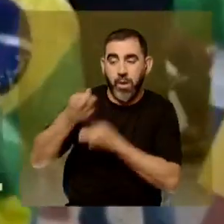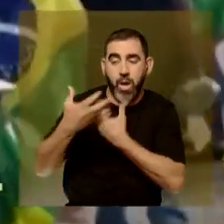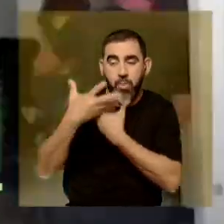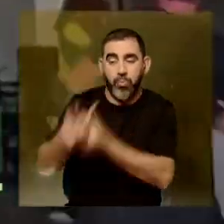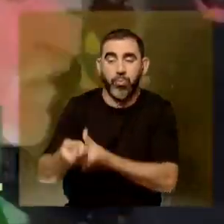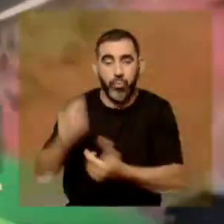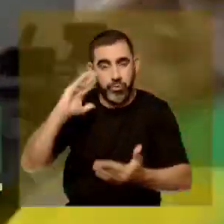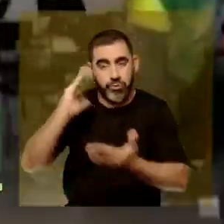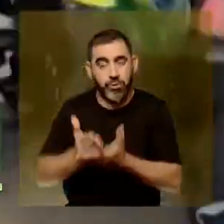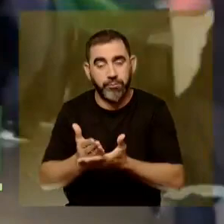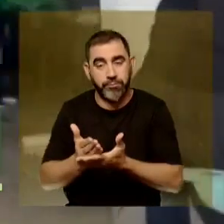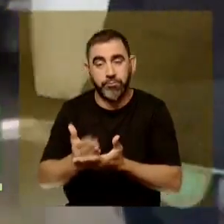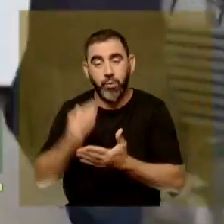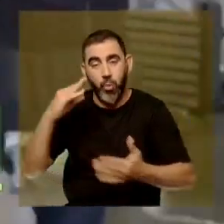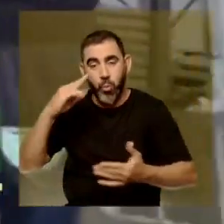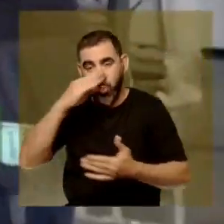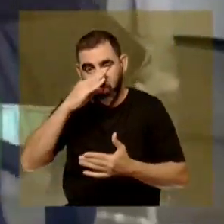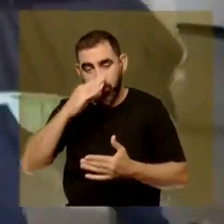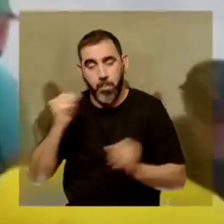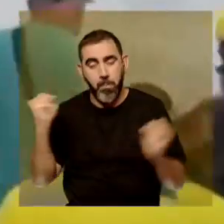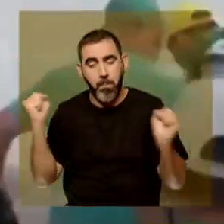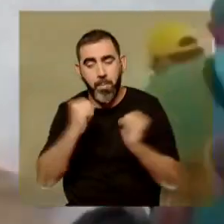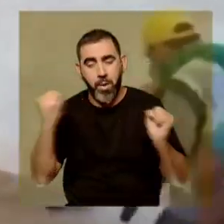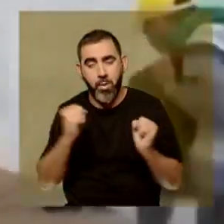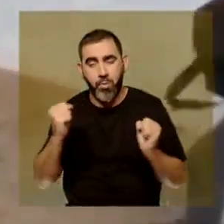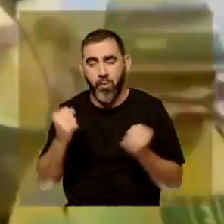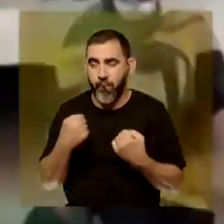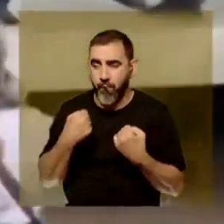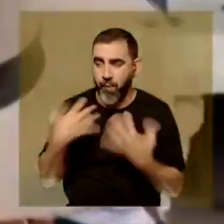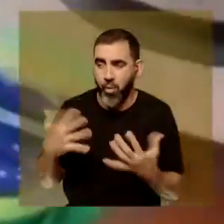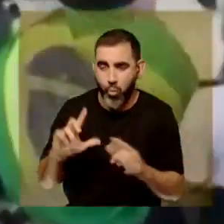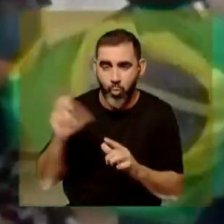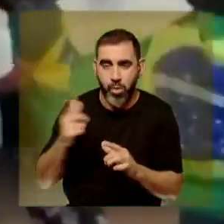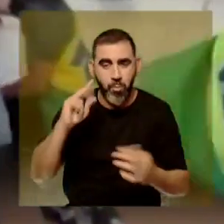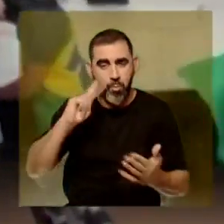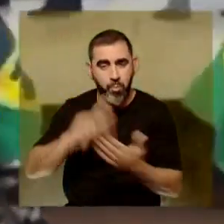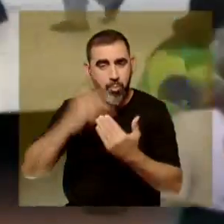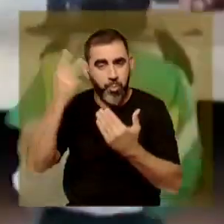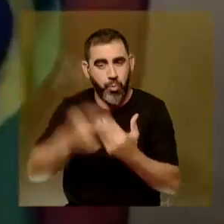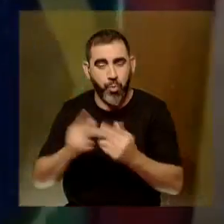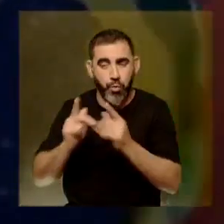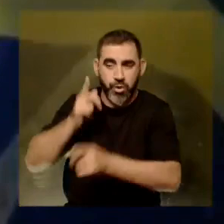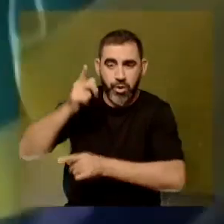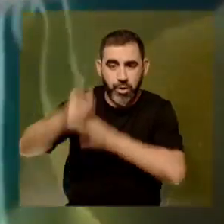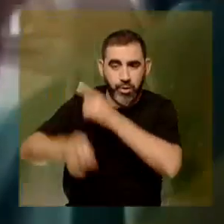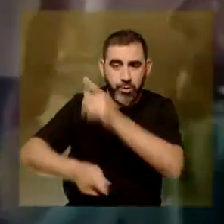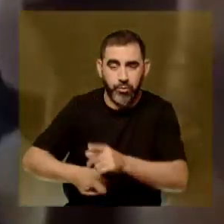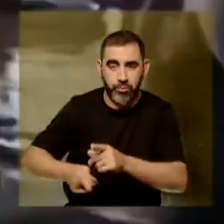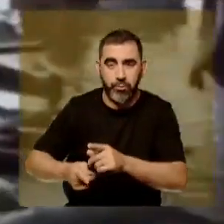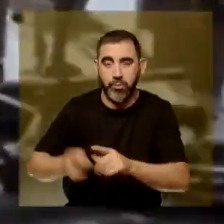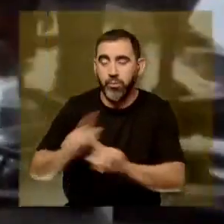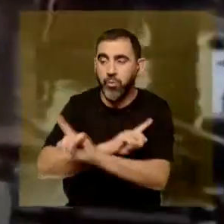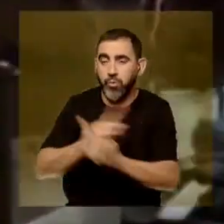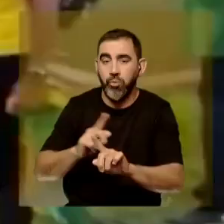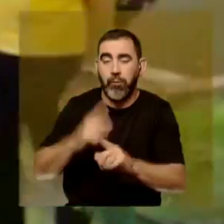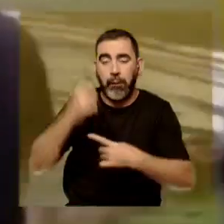intentona golpista y que Bolsonaro fue un cobarde que no tuvo el coraje para llevar a cabo su proyecto autoritario y que en lugar de eso se